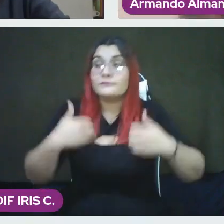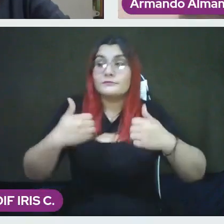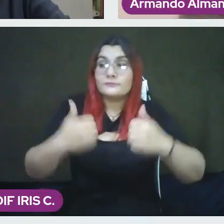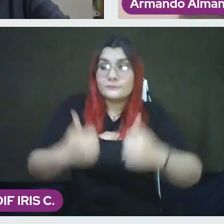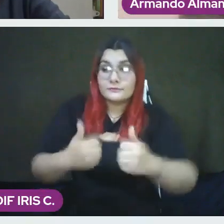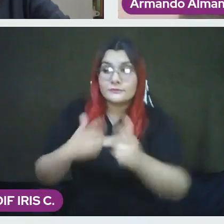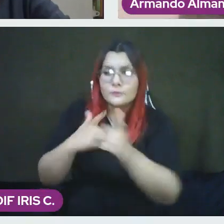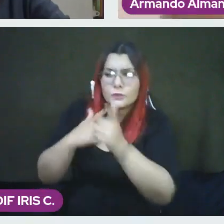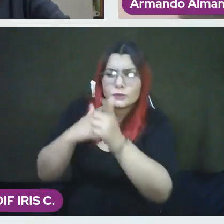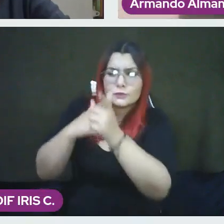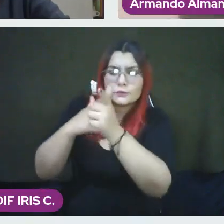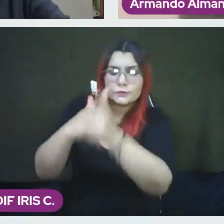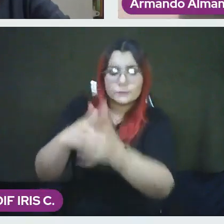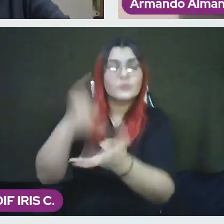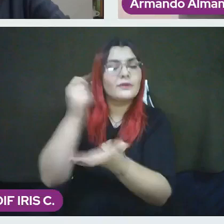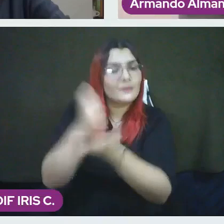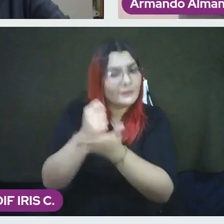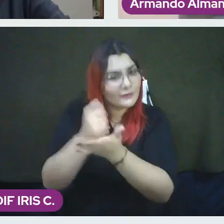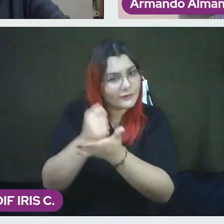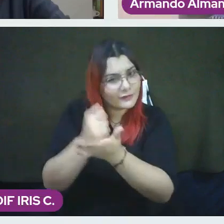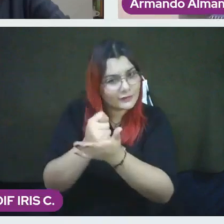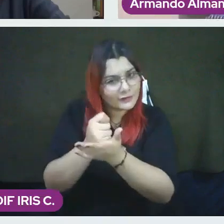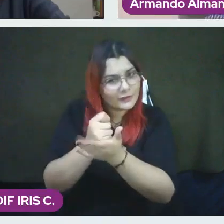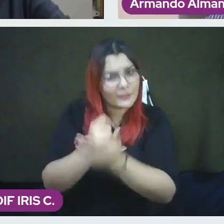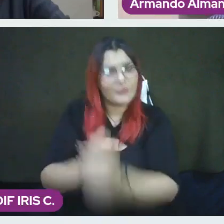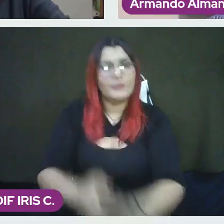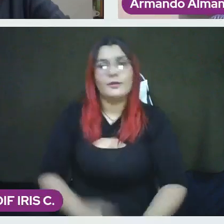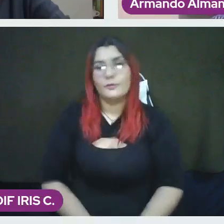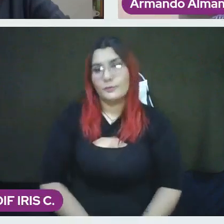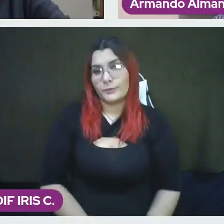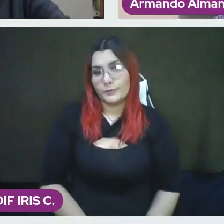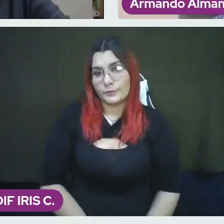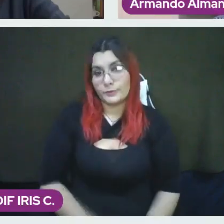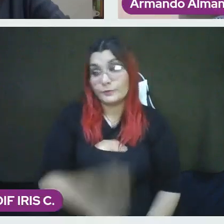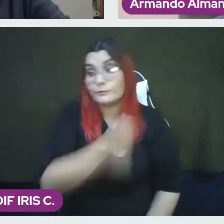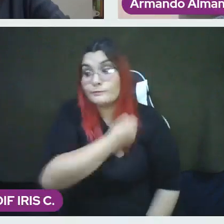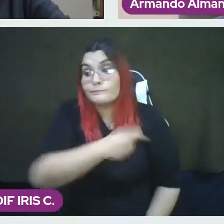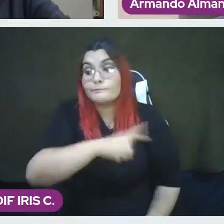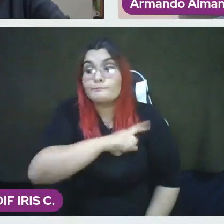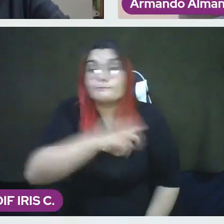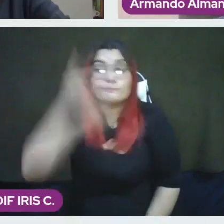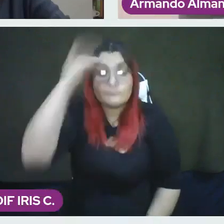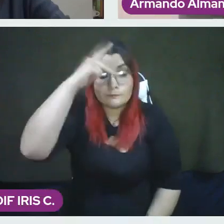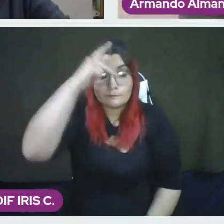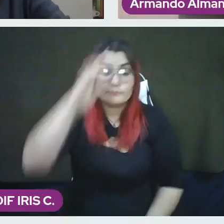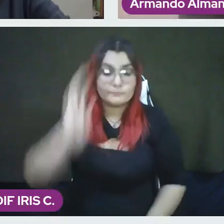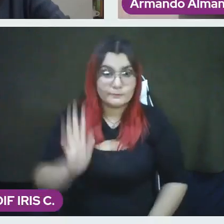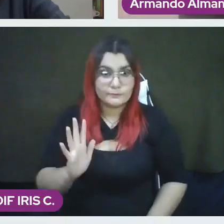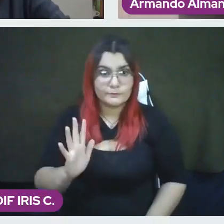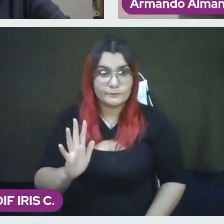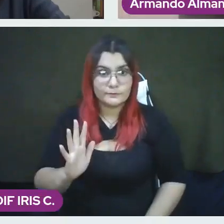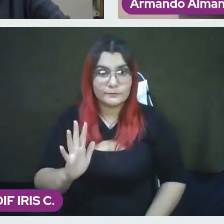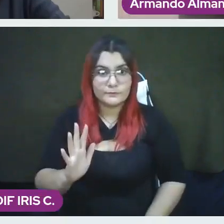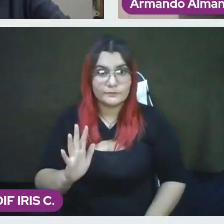sienta mal, esa continuidad. Pero si yo le pregunto cómo te sientes, las cosas